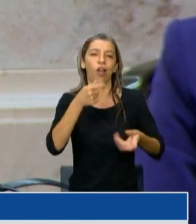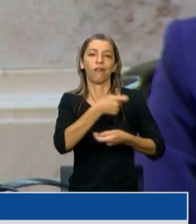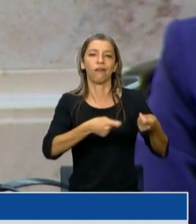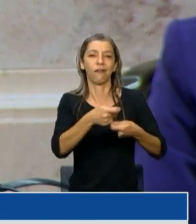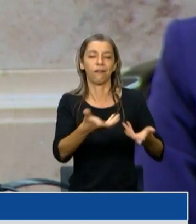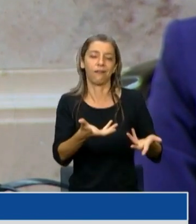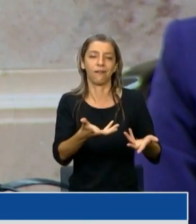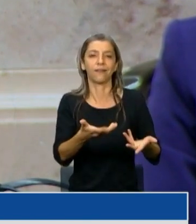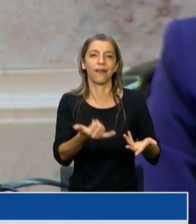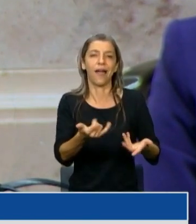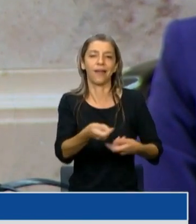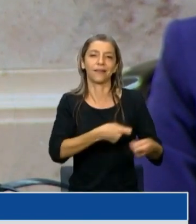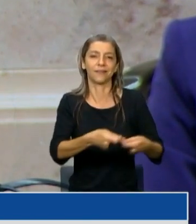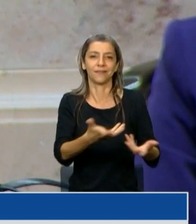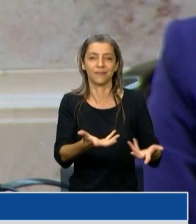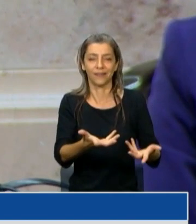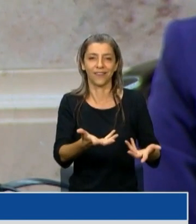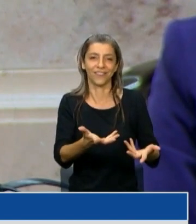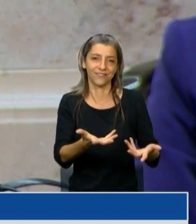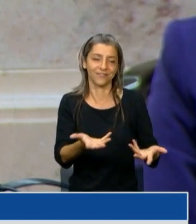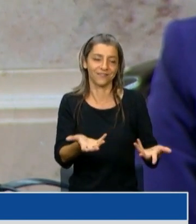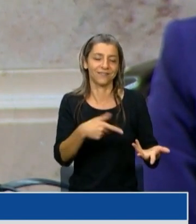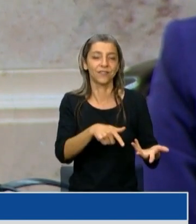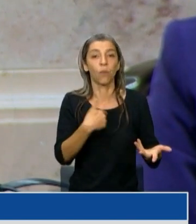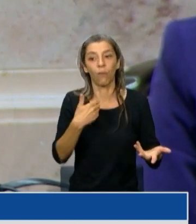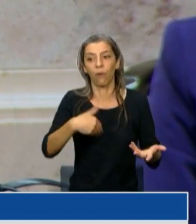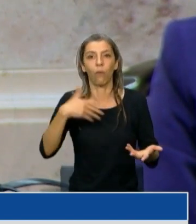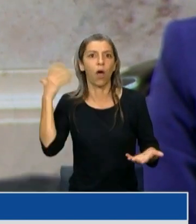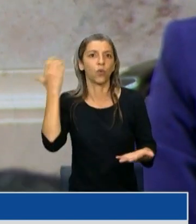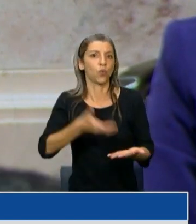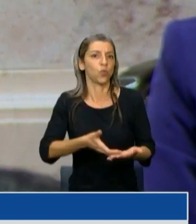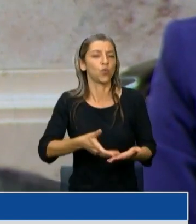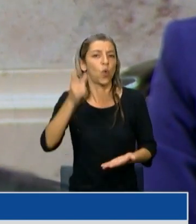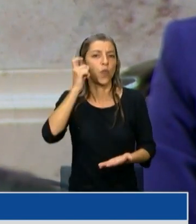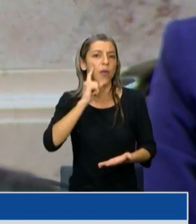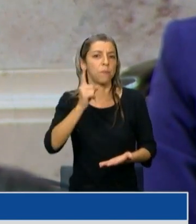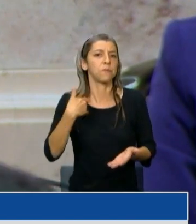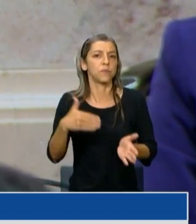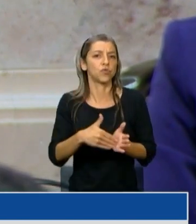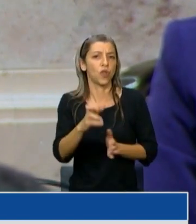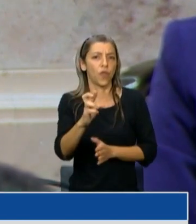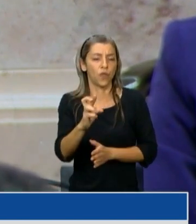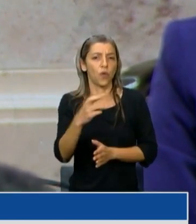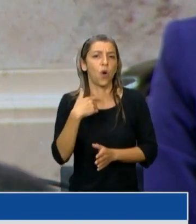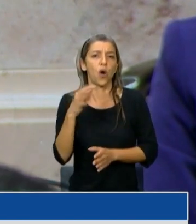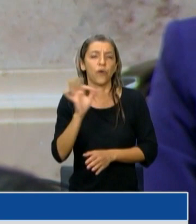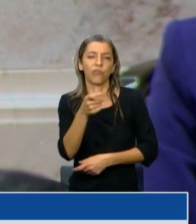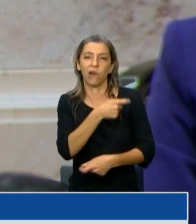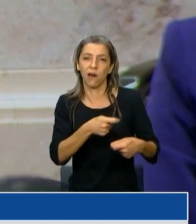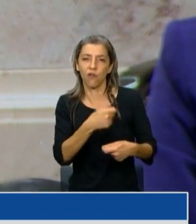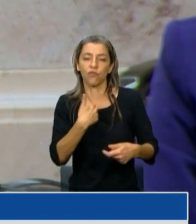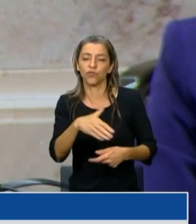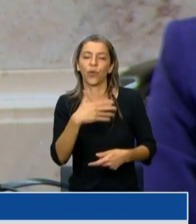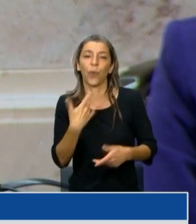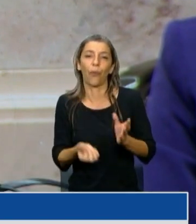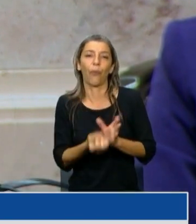que puede generar inversiones por 10.000 millones de dólares, un kiosquito que puede generar